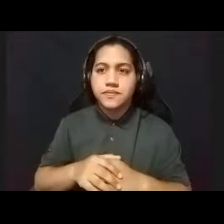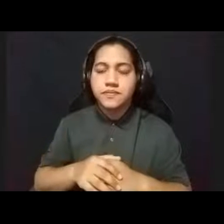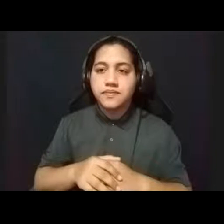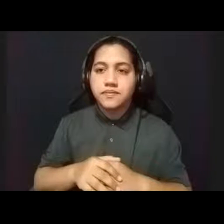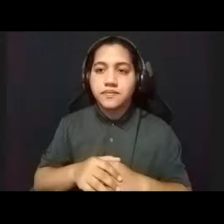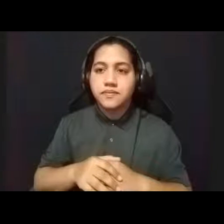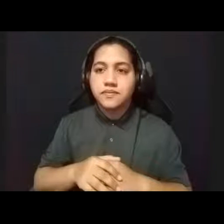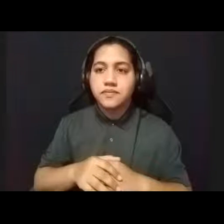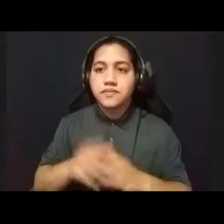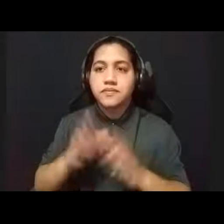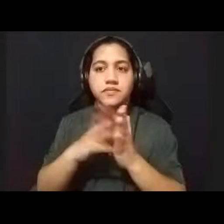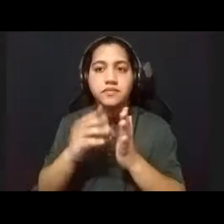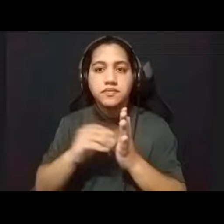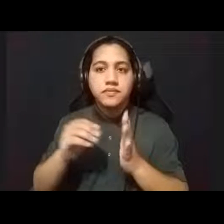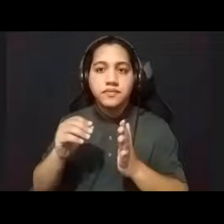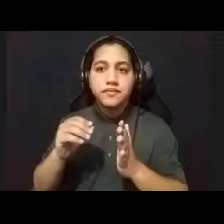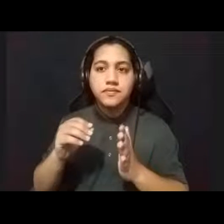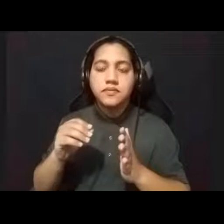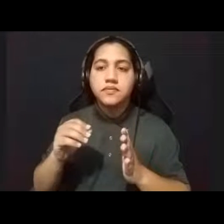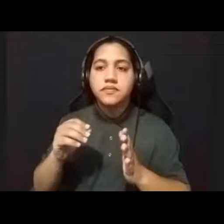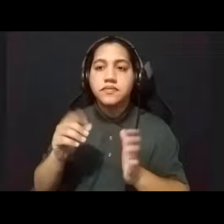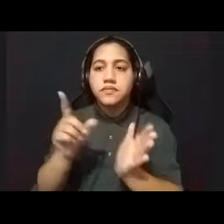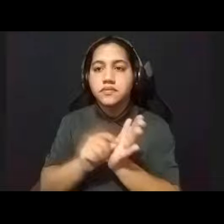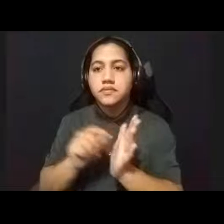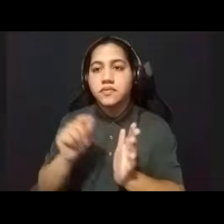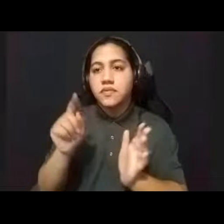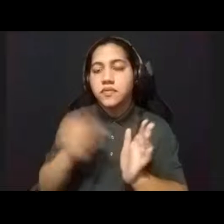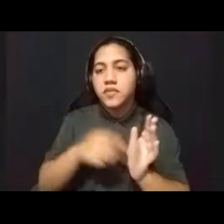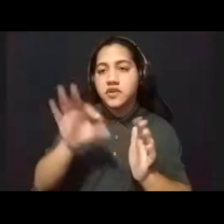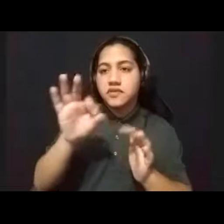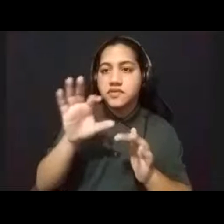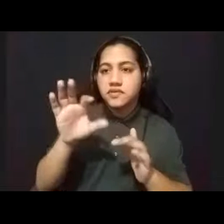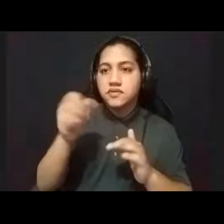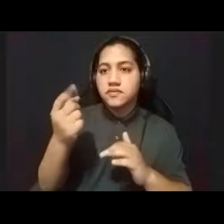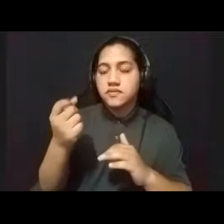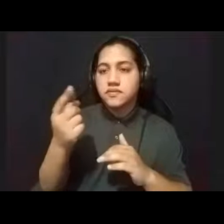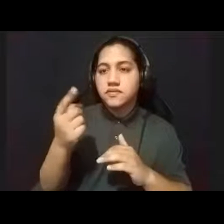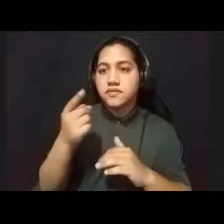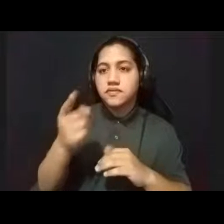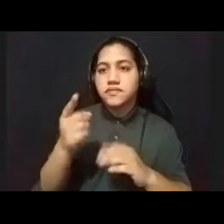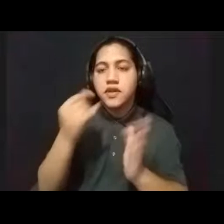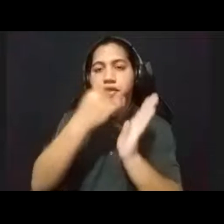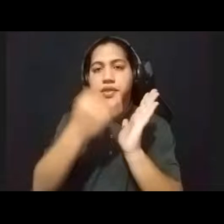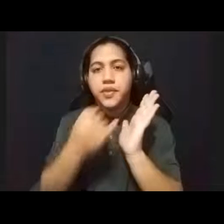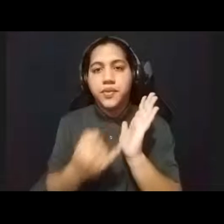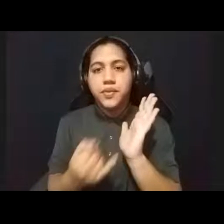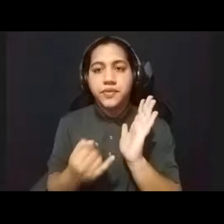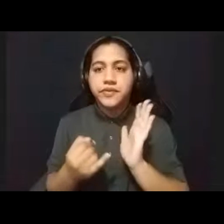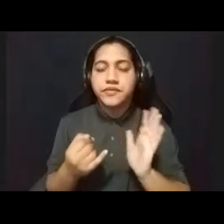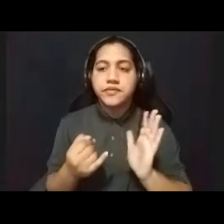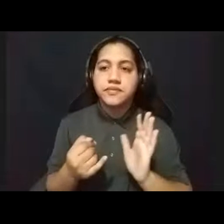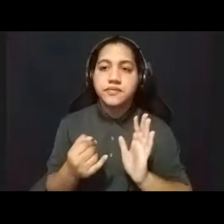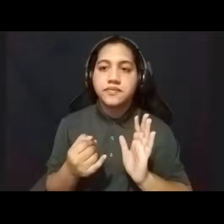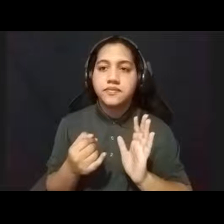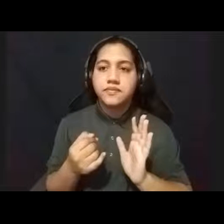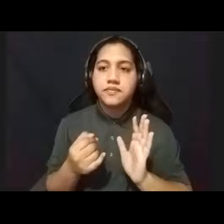libro original que se publicó en 1911, pero que tiene muchísimos dibujos y